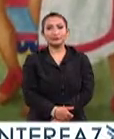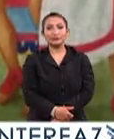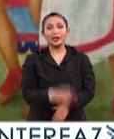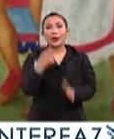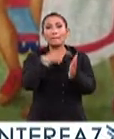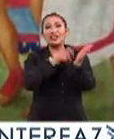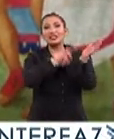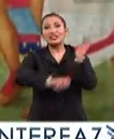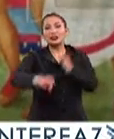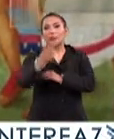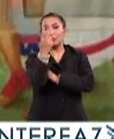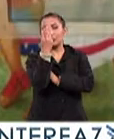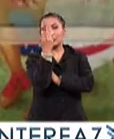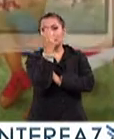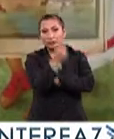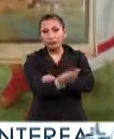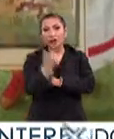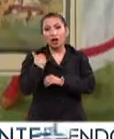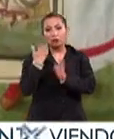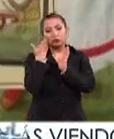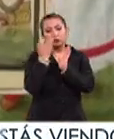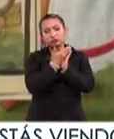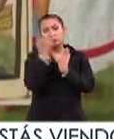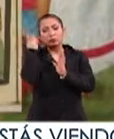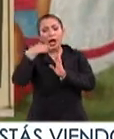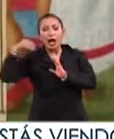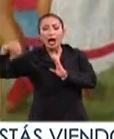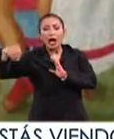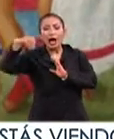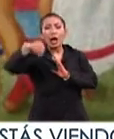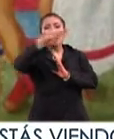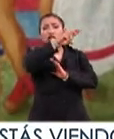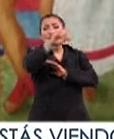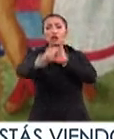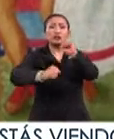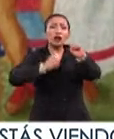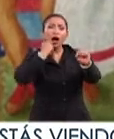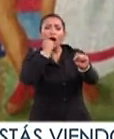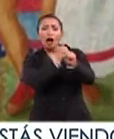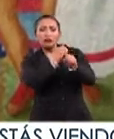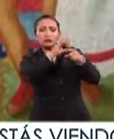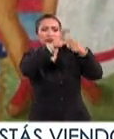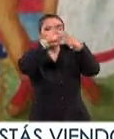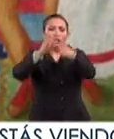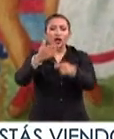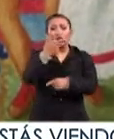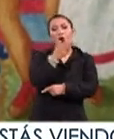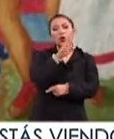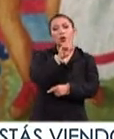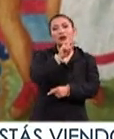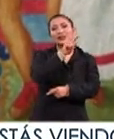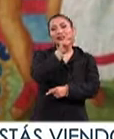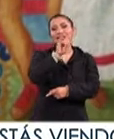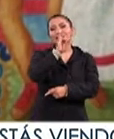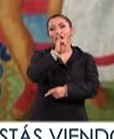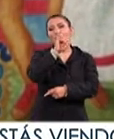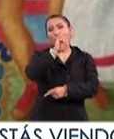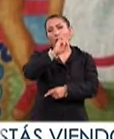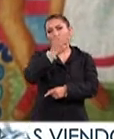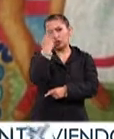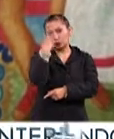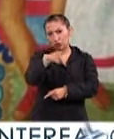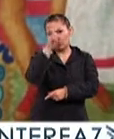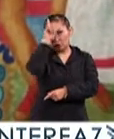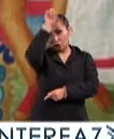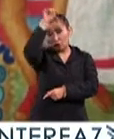En 1325, tras un largo peregrinar de más de 200 años, guiados por Huitzilopochtli, los mexicas fundaron